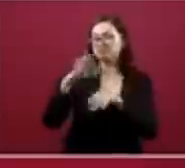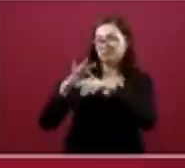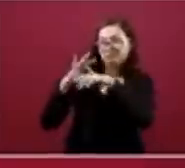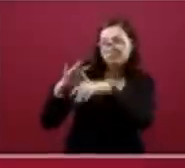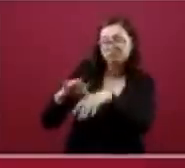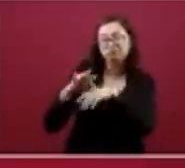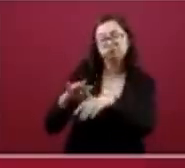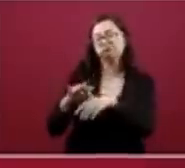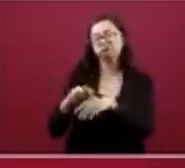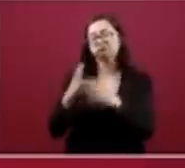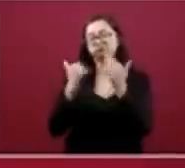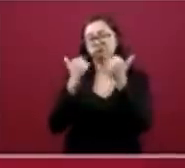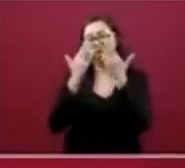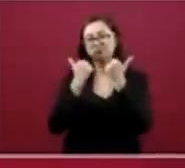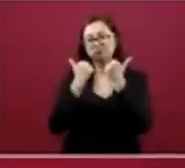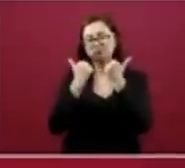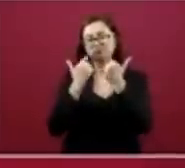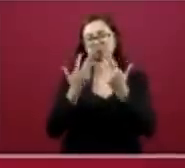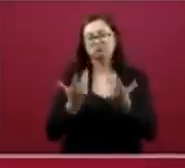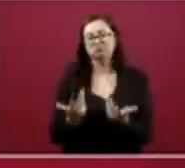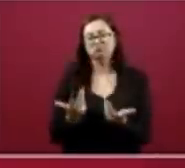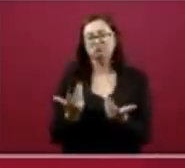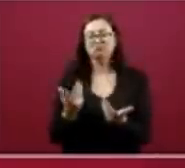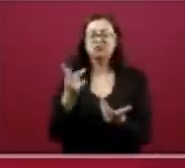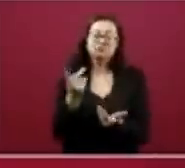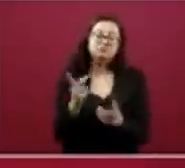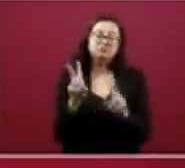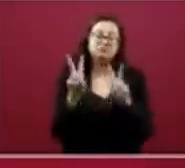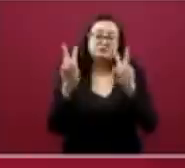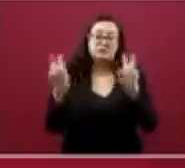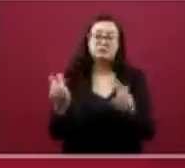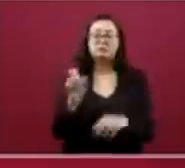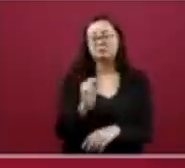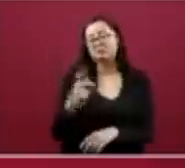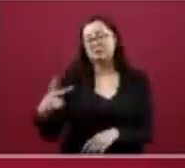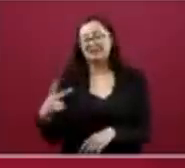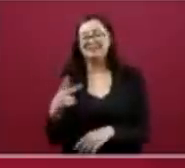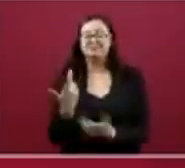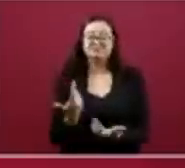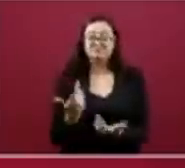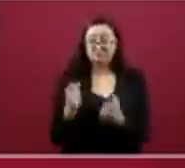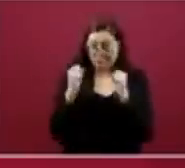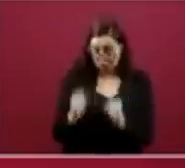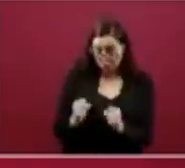eso que llaman seguro popular ni es seguro ni es popular,